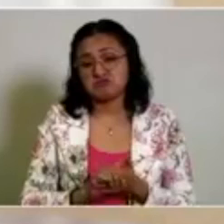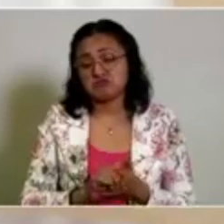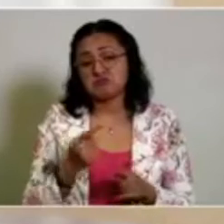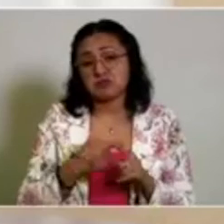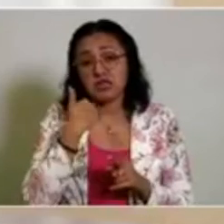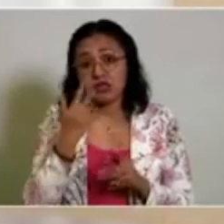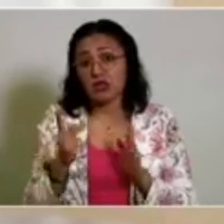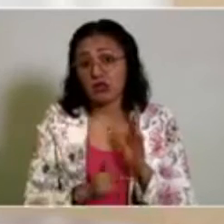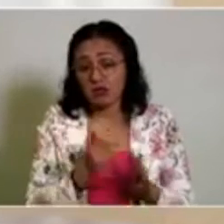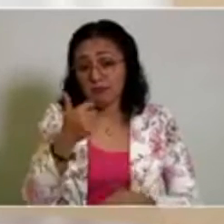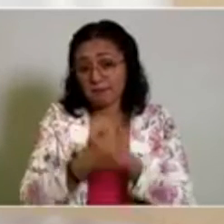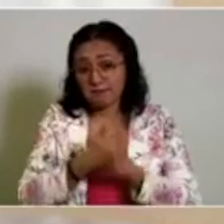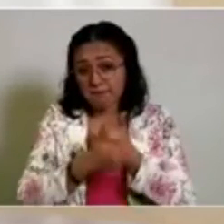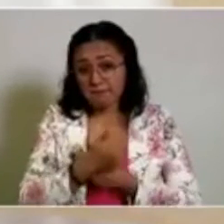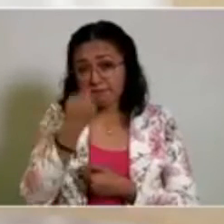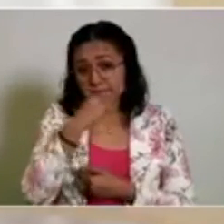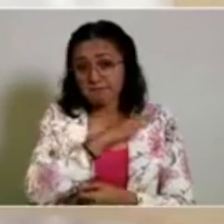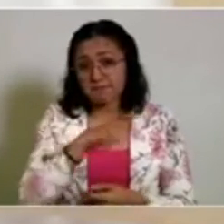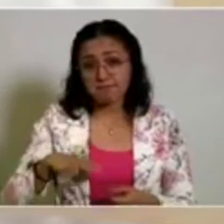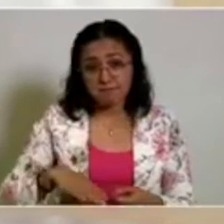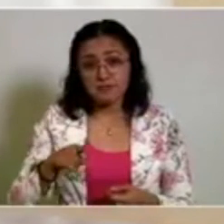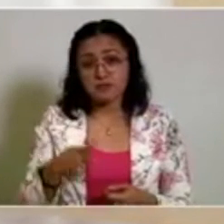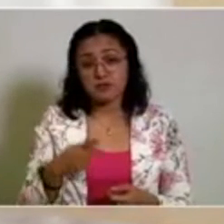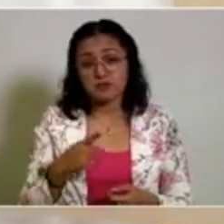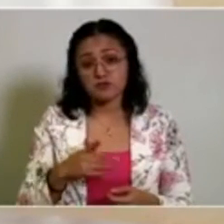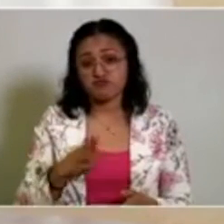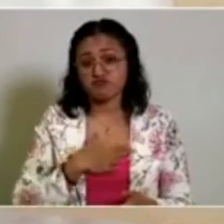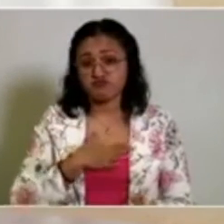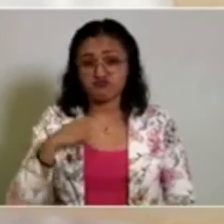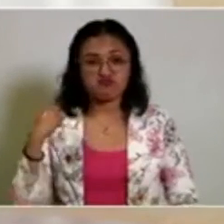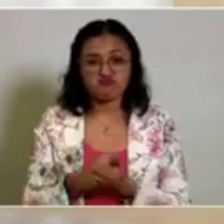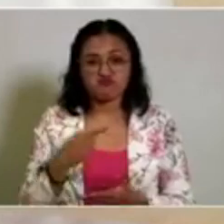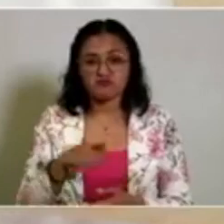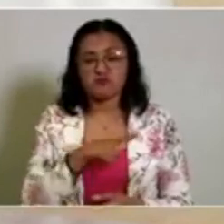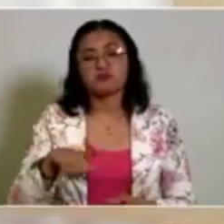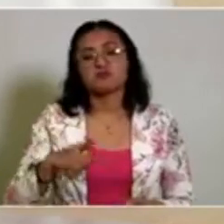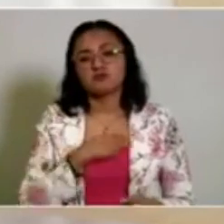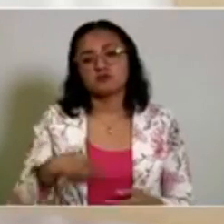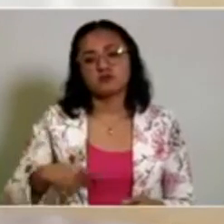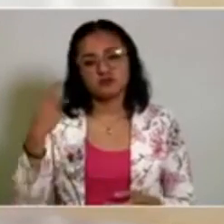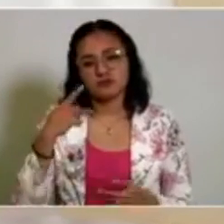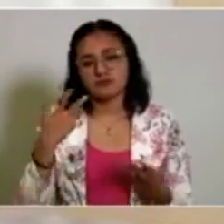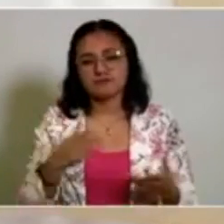intentar seguir siendo la gobernante del municipio de pol-ka